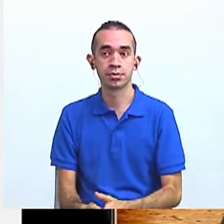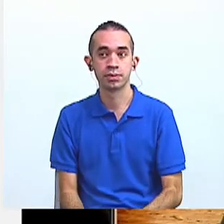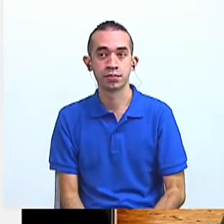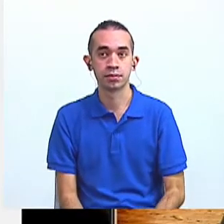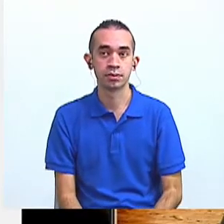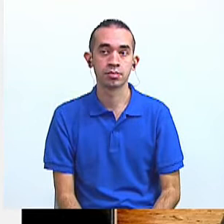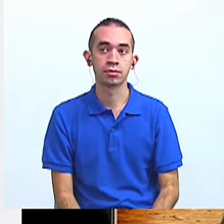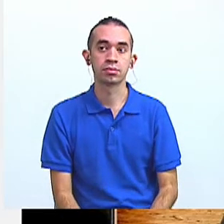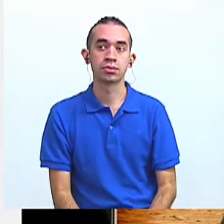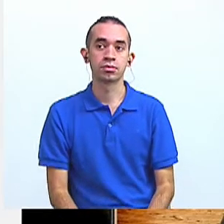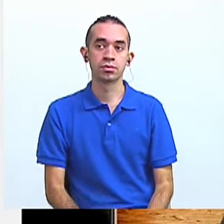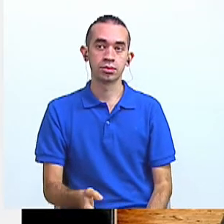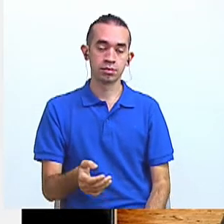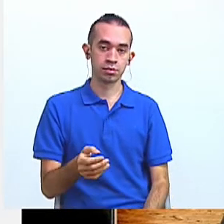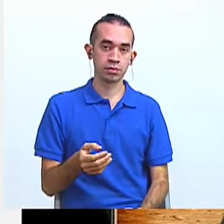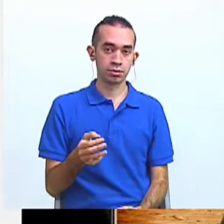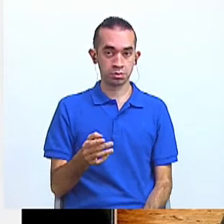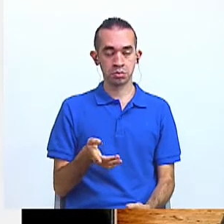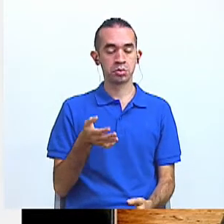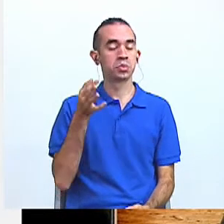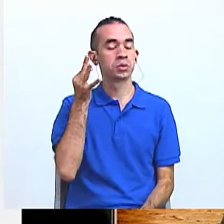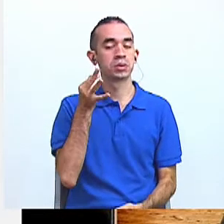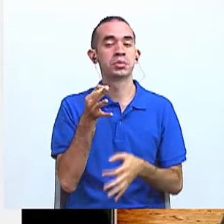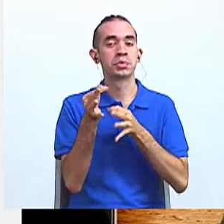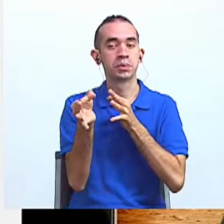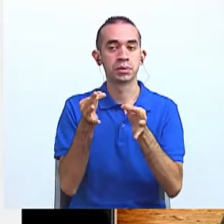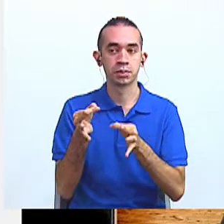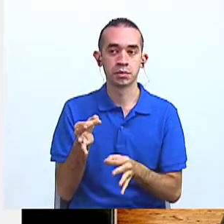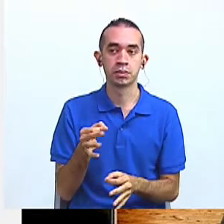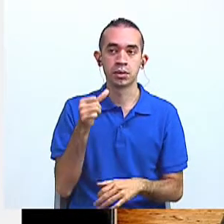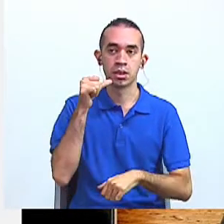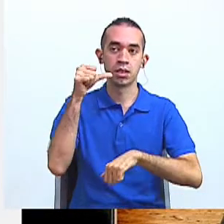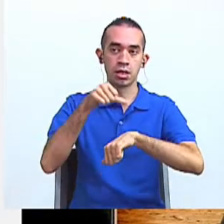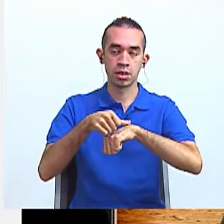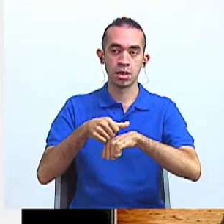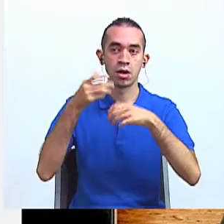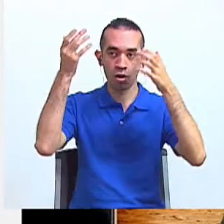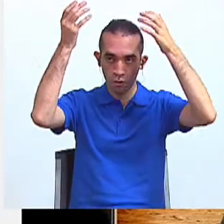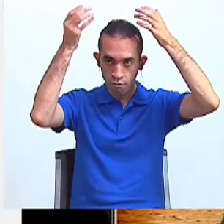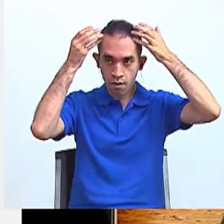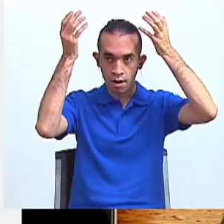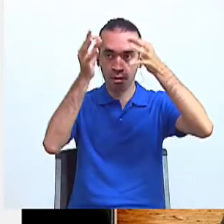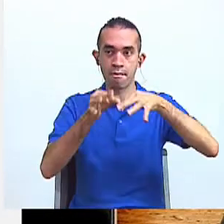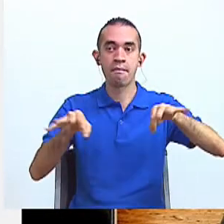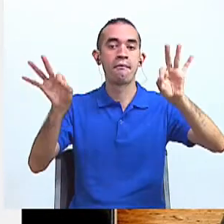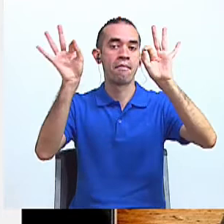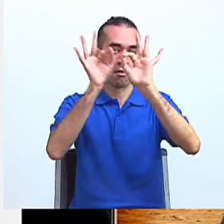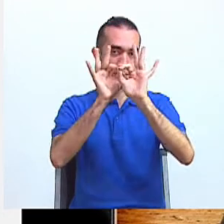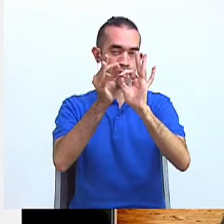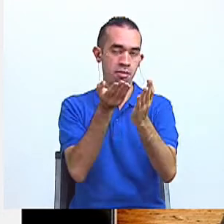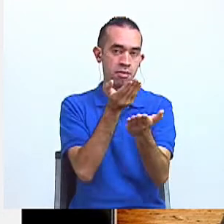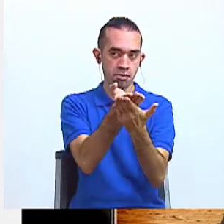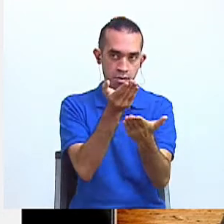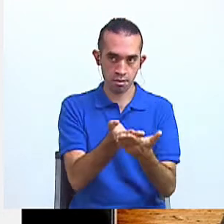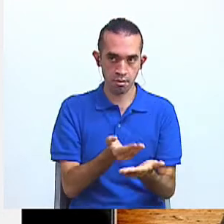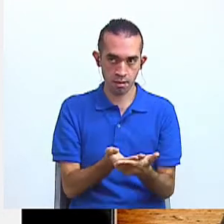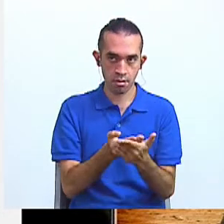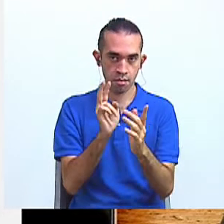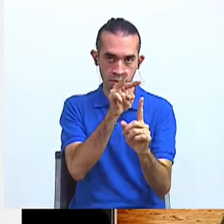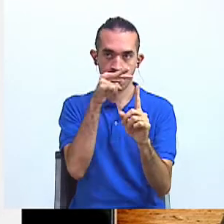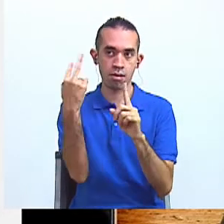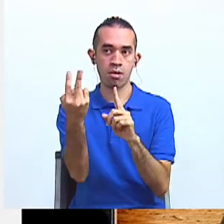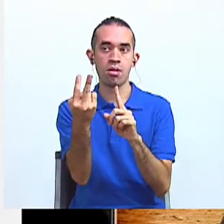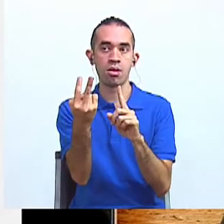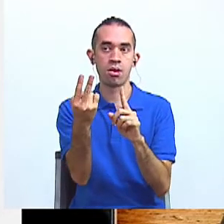La obra El cartero del rey tiene un planteamiento muy importante desde el punto de vista de